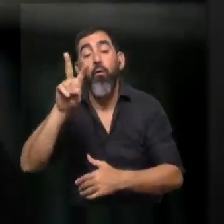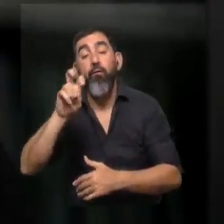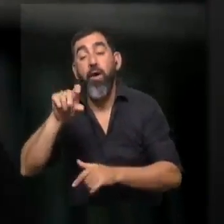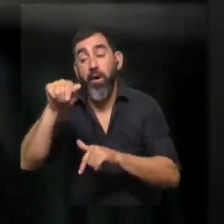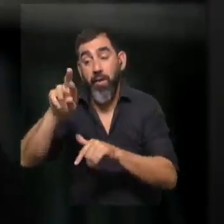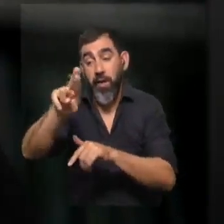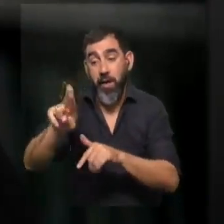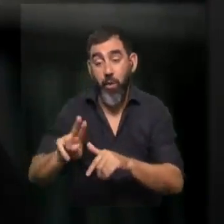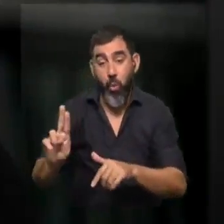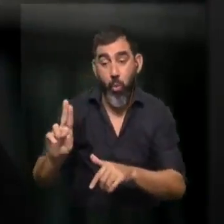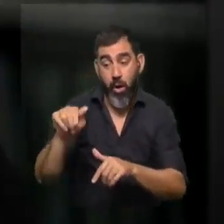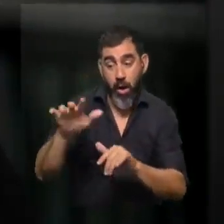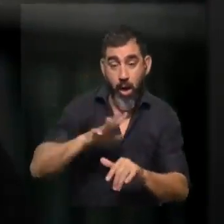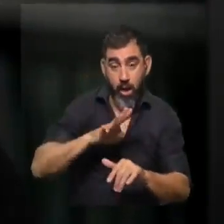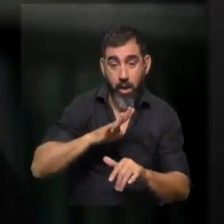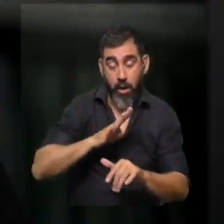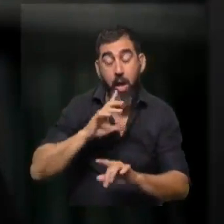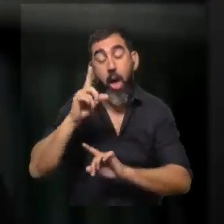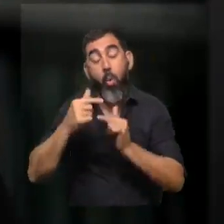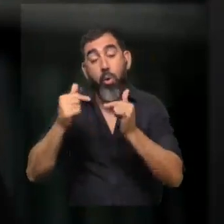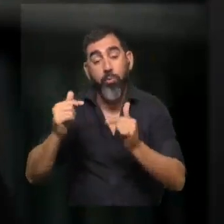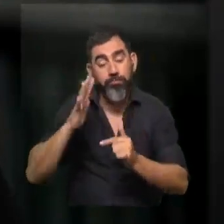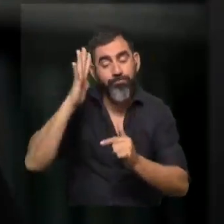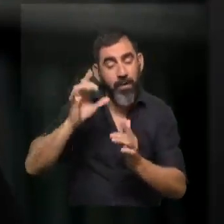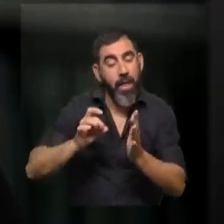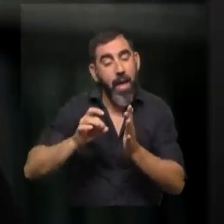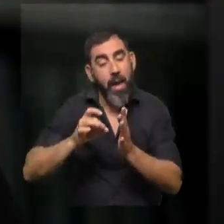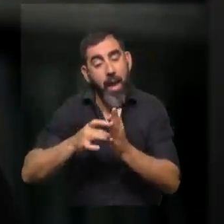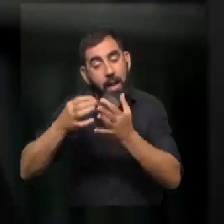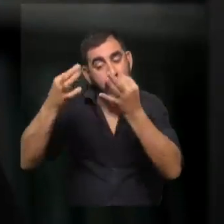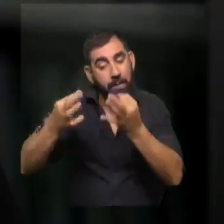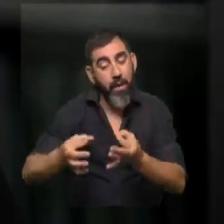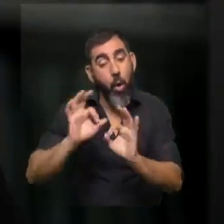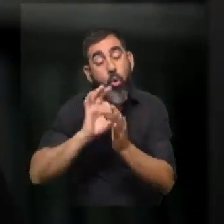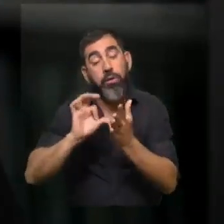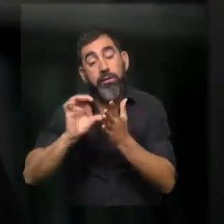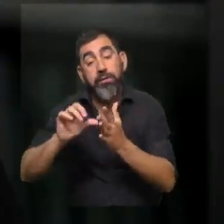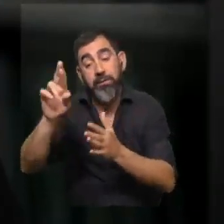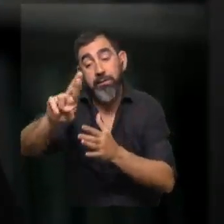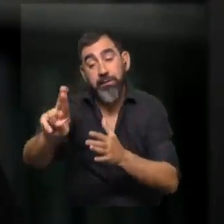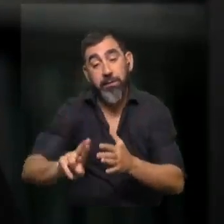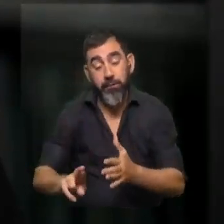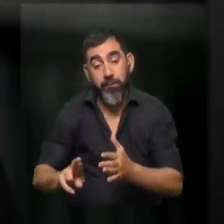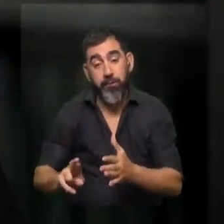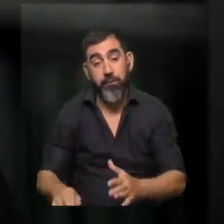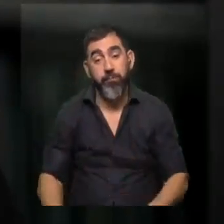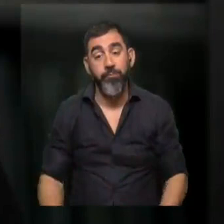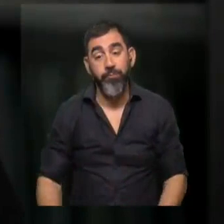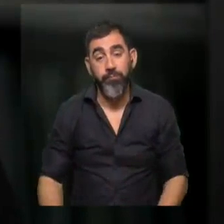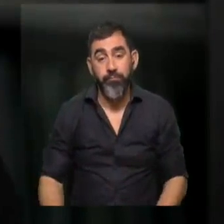emprendimientos que hacen pensar que esta calidad o estos servicios que el río Queguay nos está